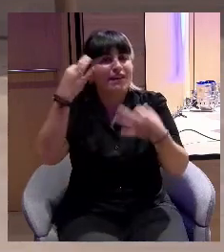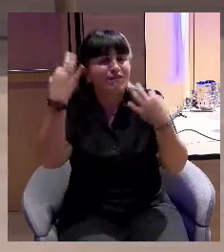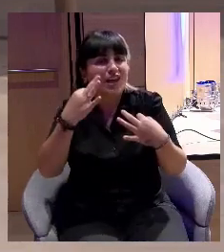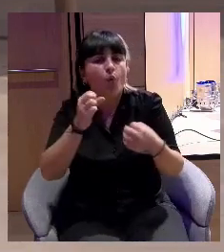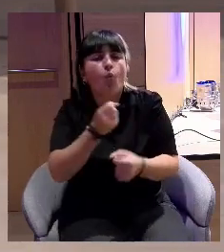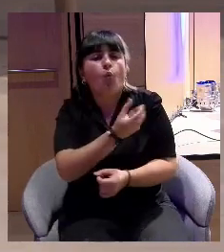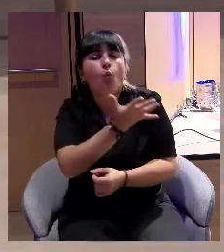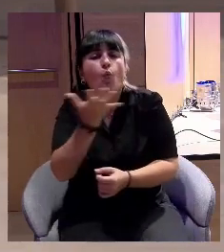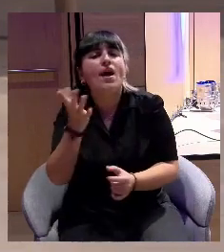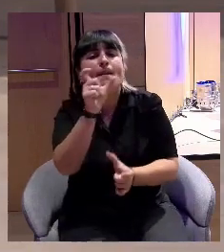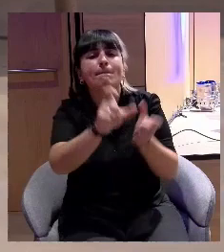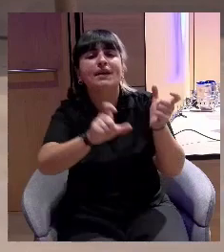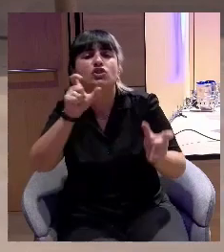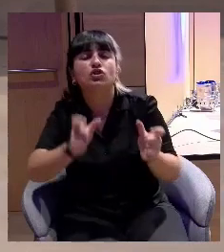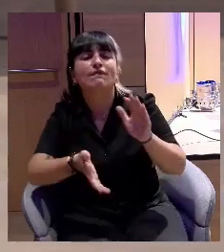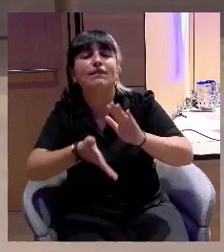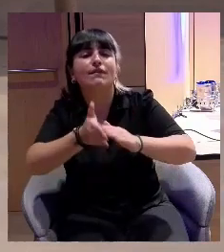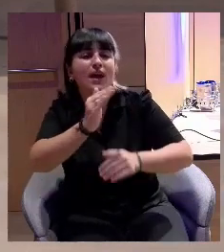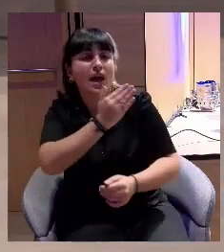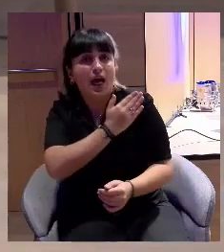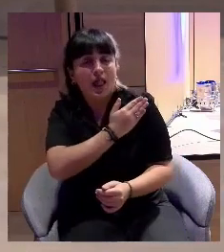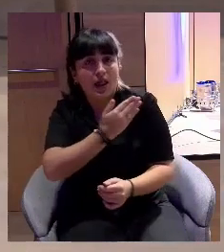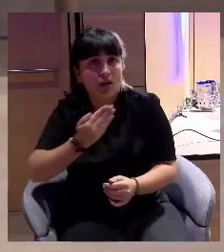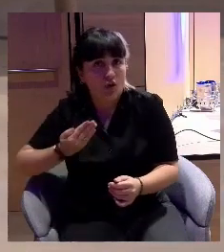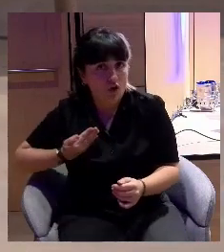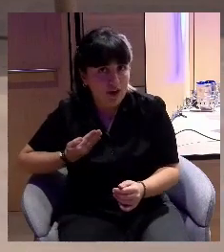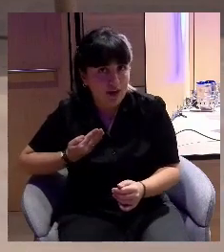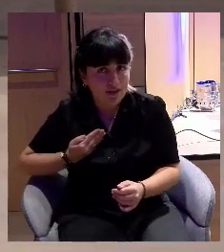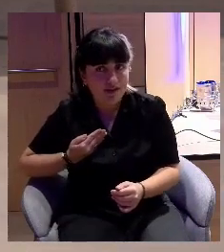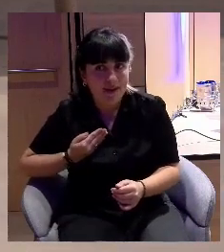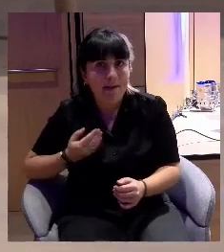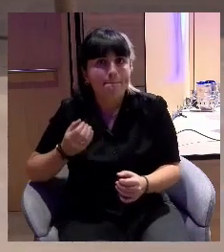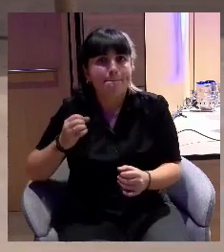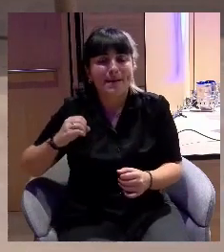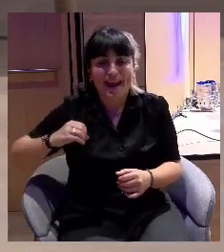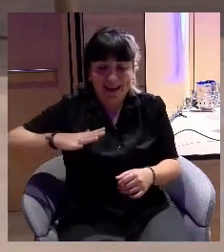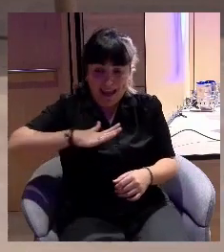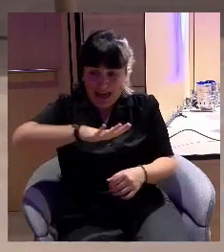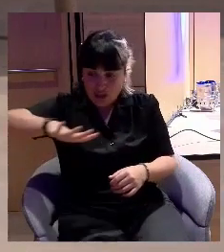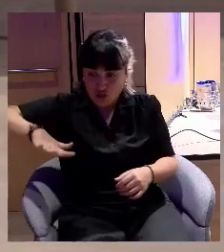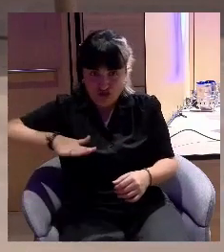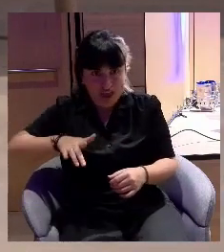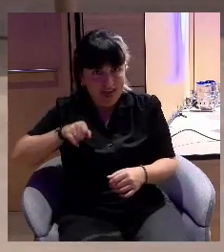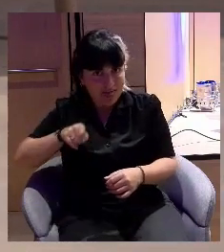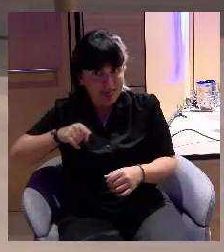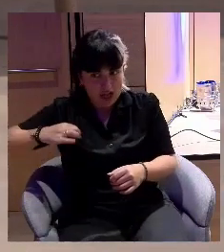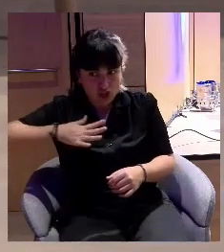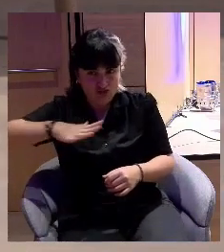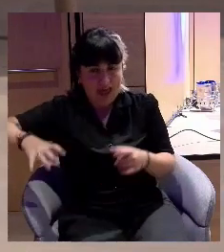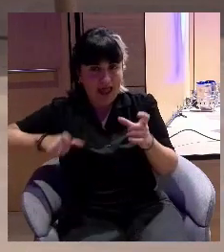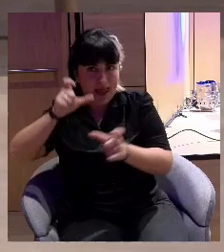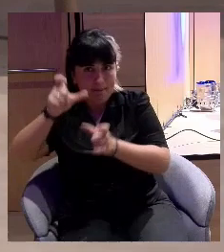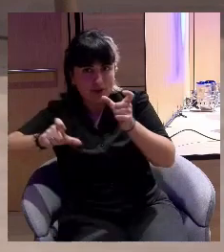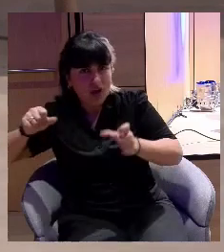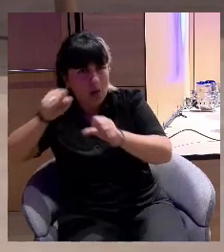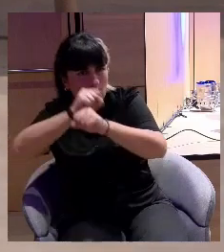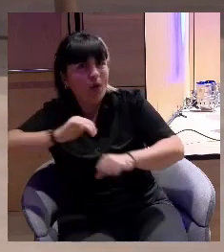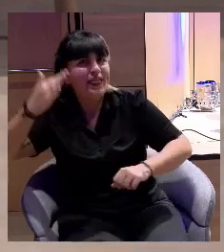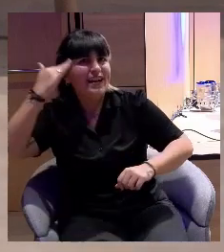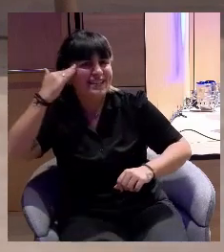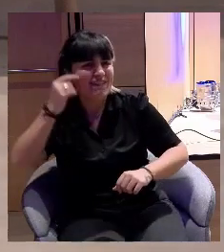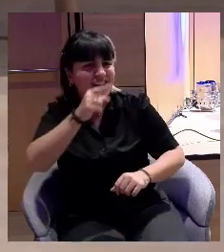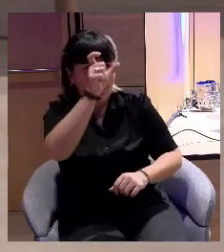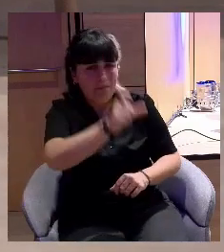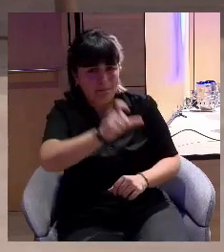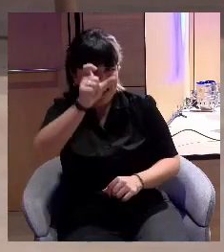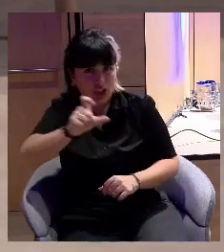alcanzamos. Hagámoslo de gobernantes. Que la gente sepa qué hicieron estas personas en los 4 años. Y es el proyecto